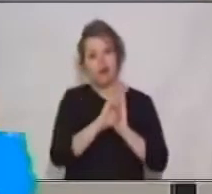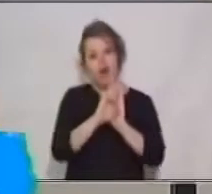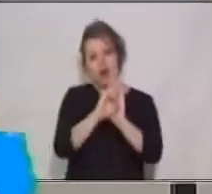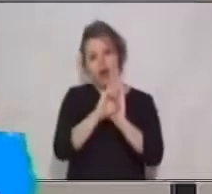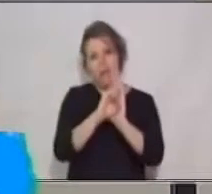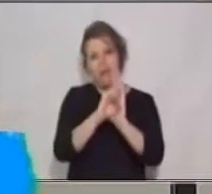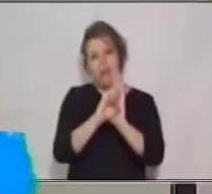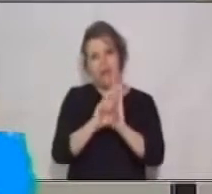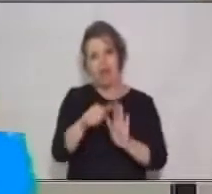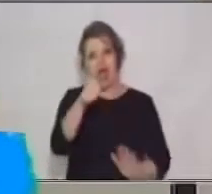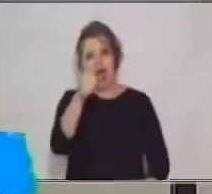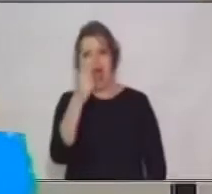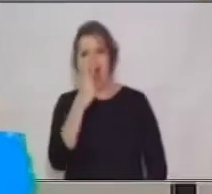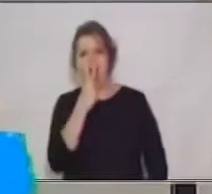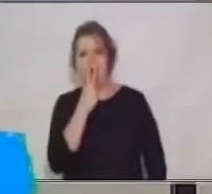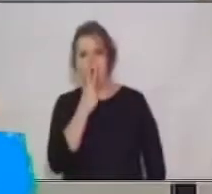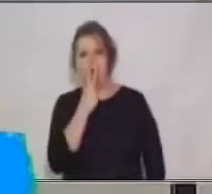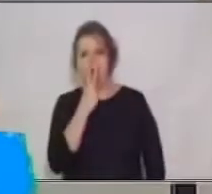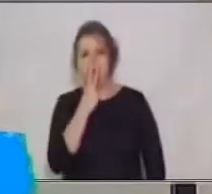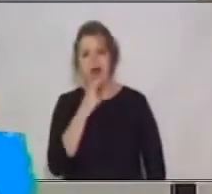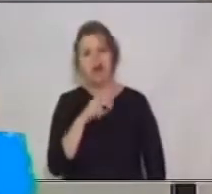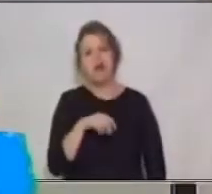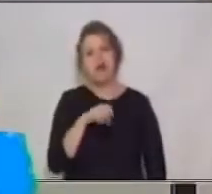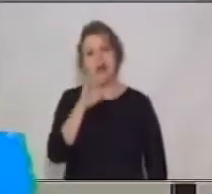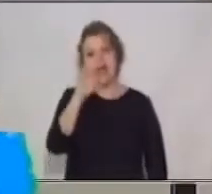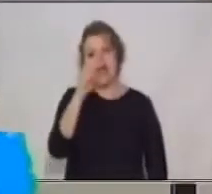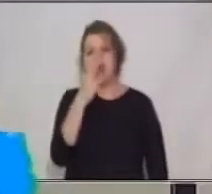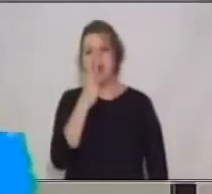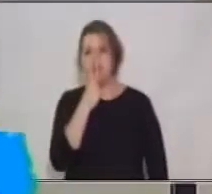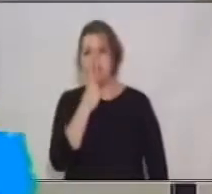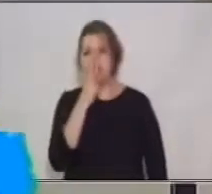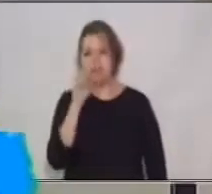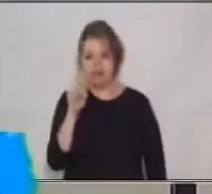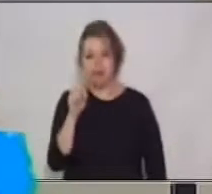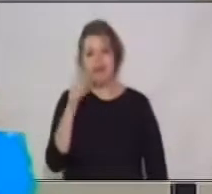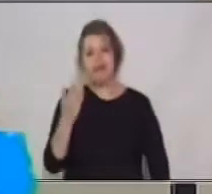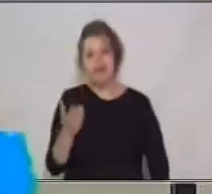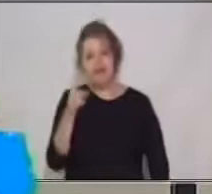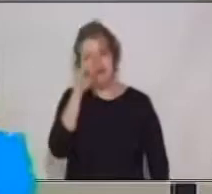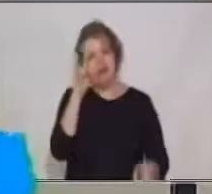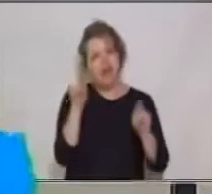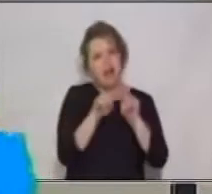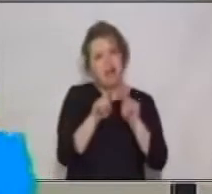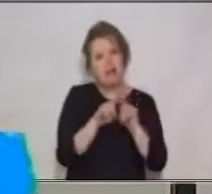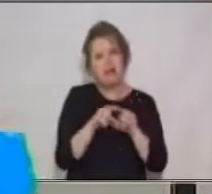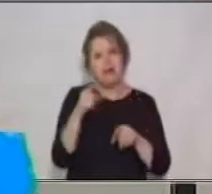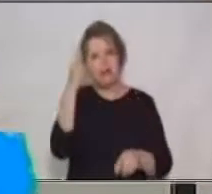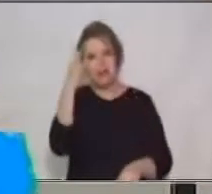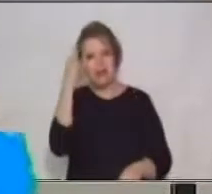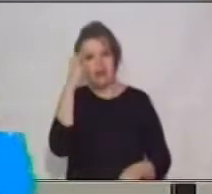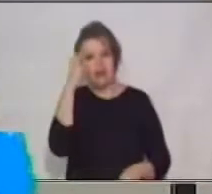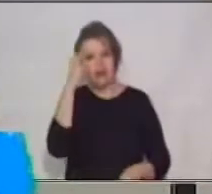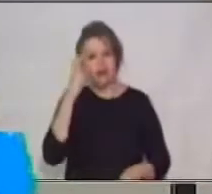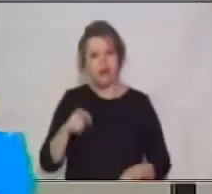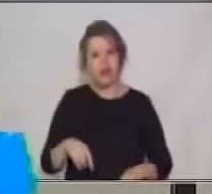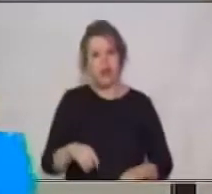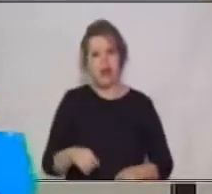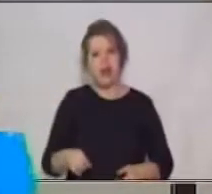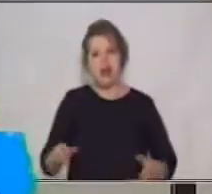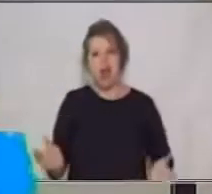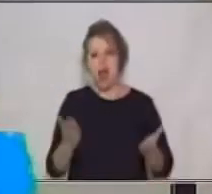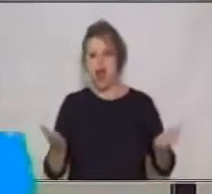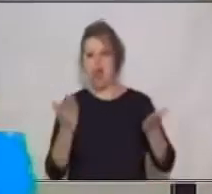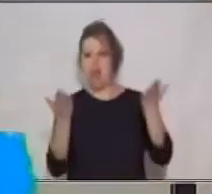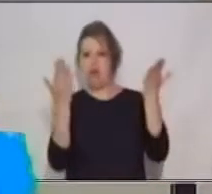de a y hey. En este caso también podemos identificarlo como un tipo de estado de ánimo. ¿Y cómo podemos